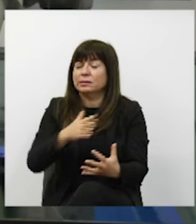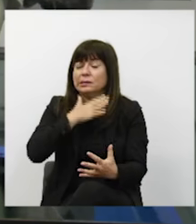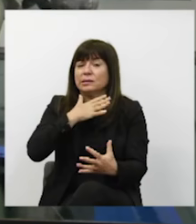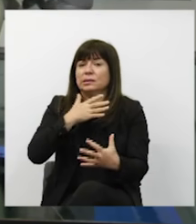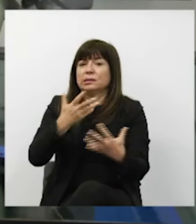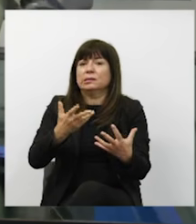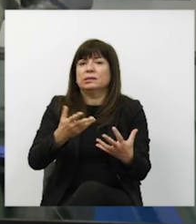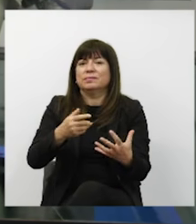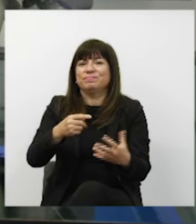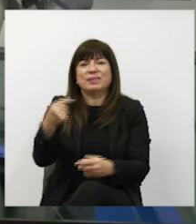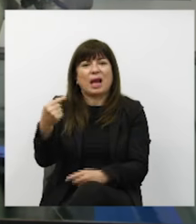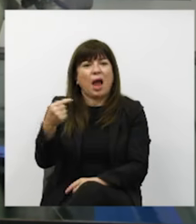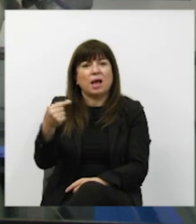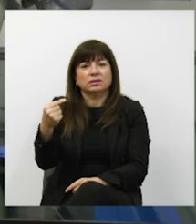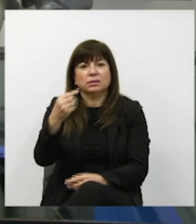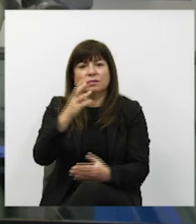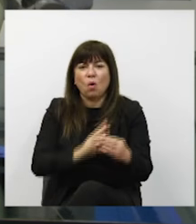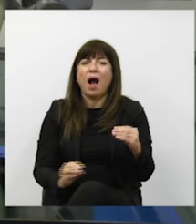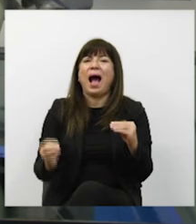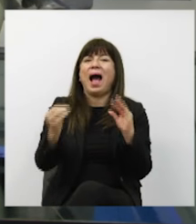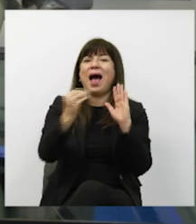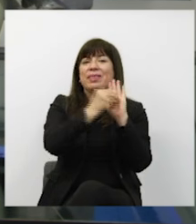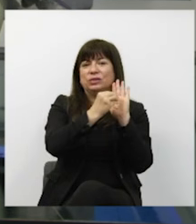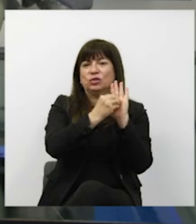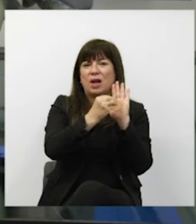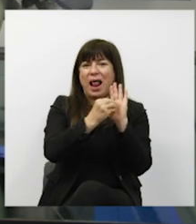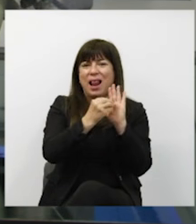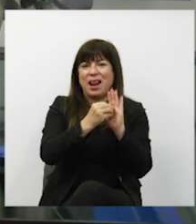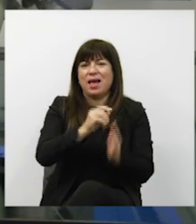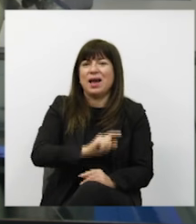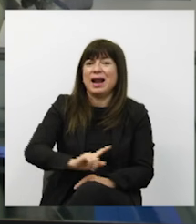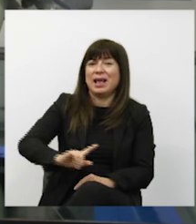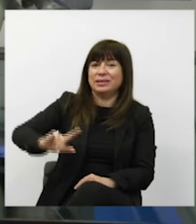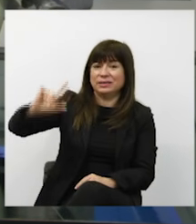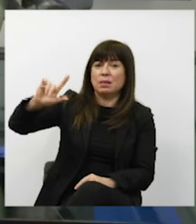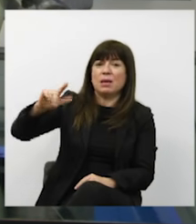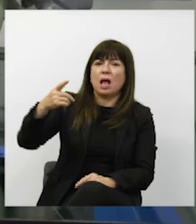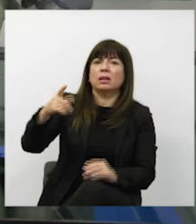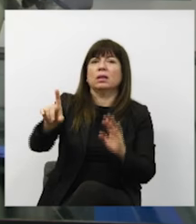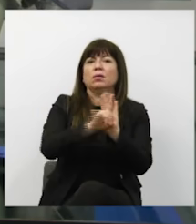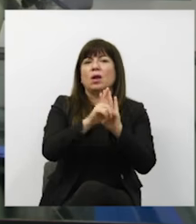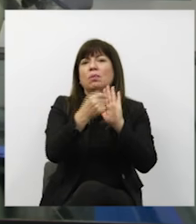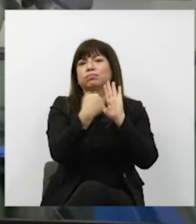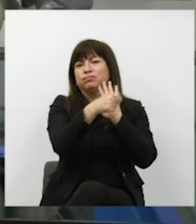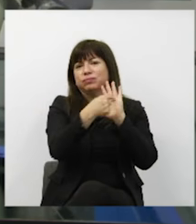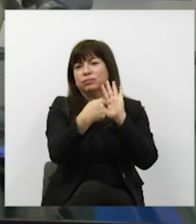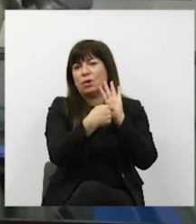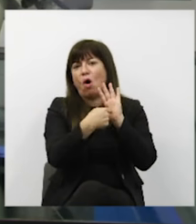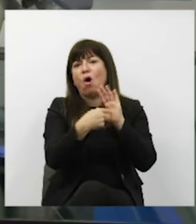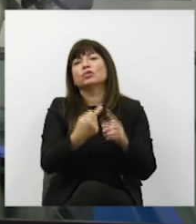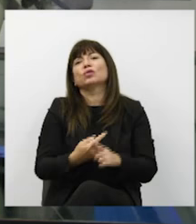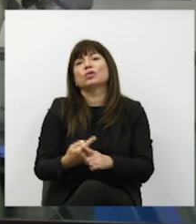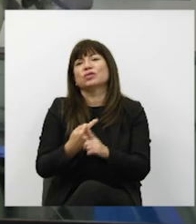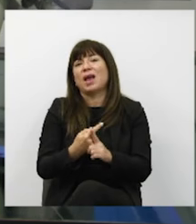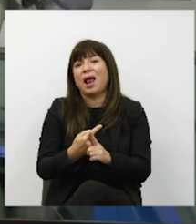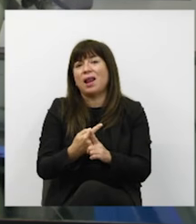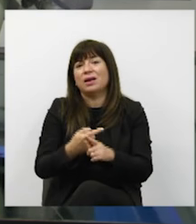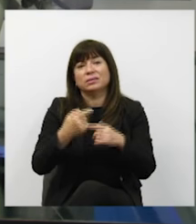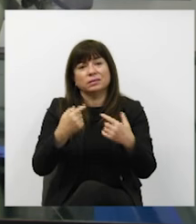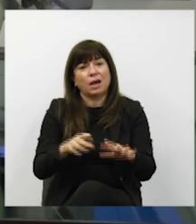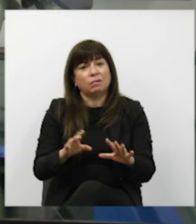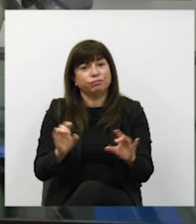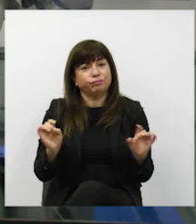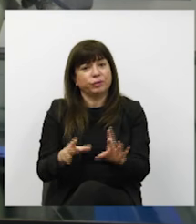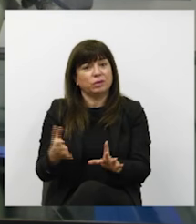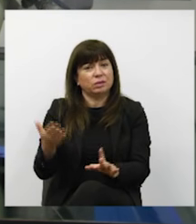por tanto va a ser un factor negativo adicional a la crisis de crecimiento y crisis de legitimidad o la famosa crisis social que ya